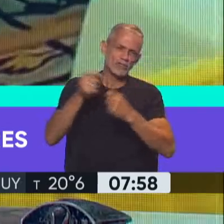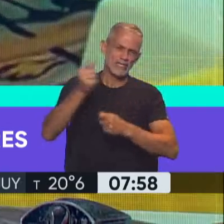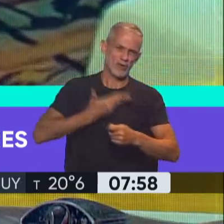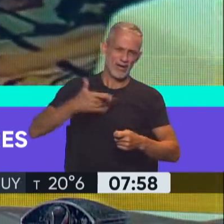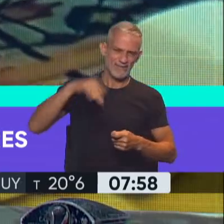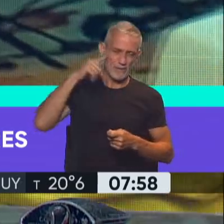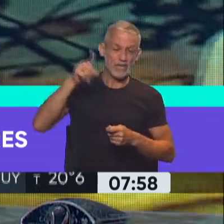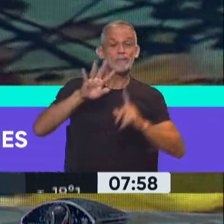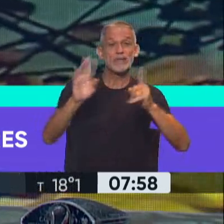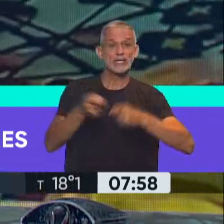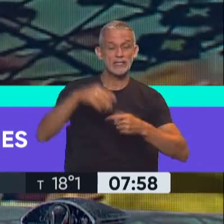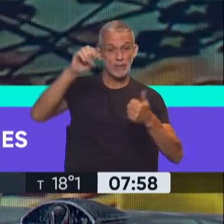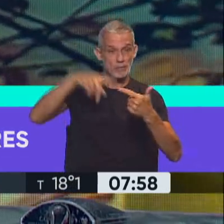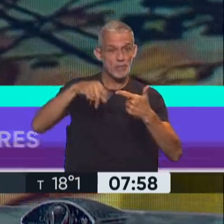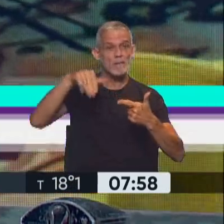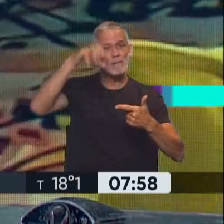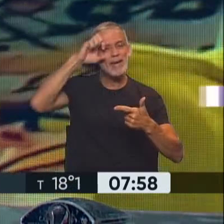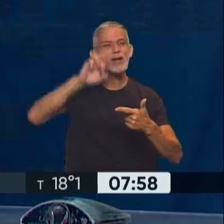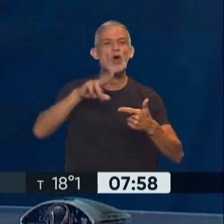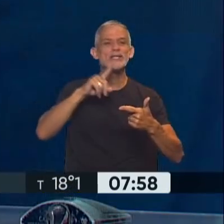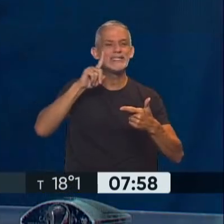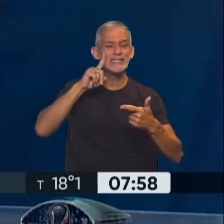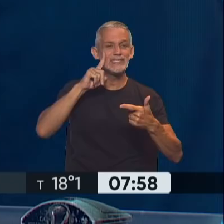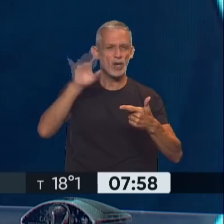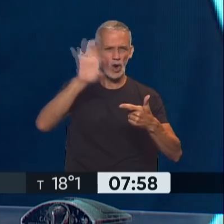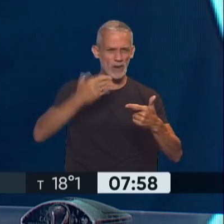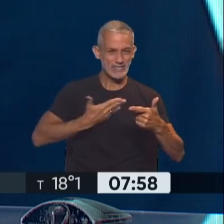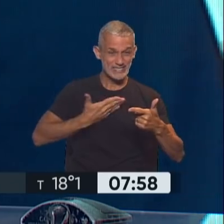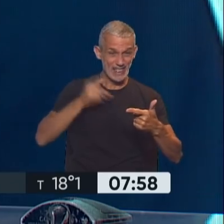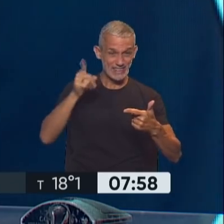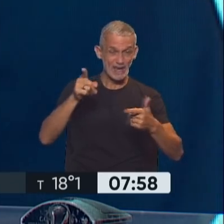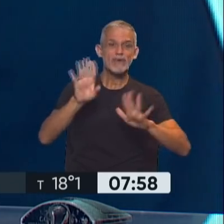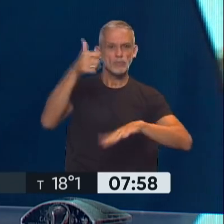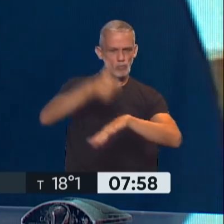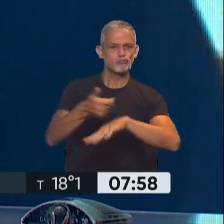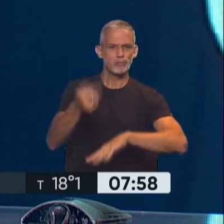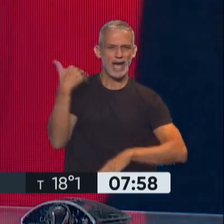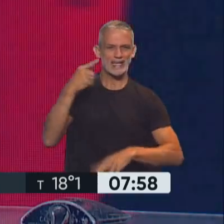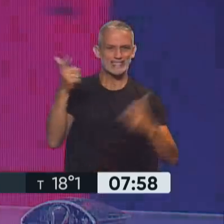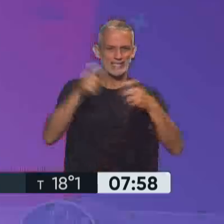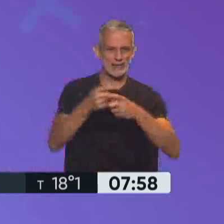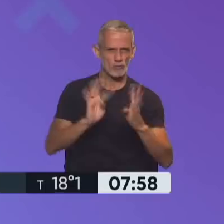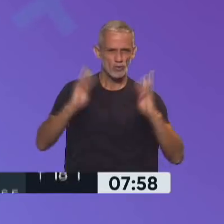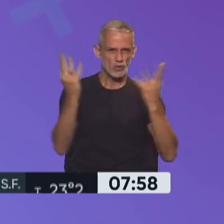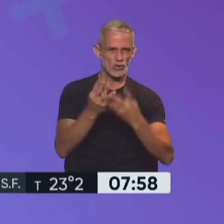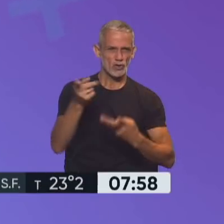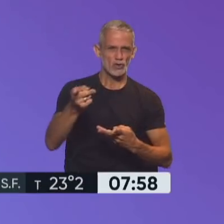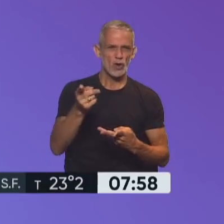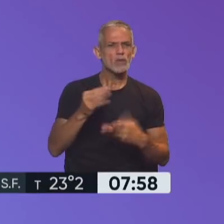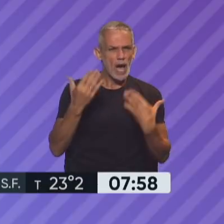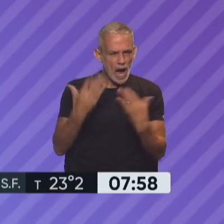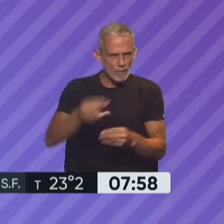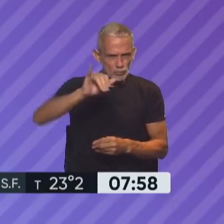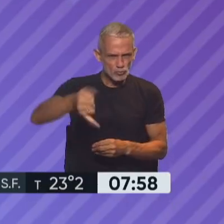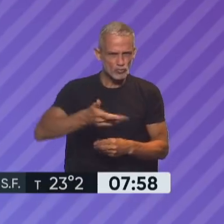y también apareció omar perotti el gobernador de la provincia de santa fe que estuvo presente también ayer en la reunión bancando